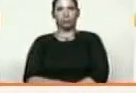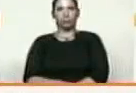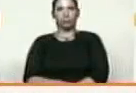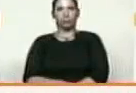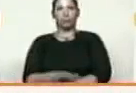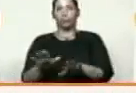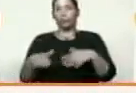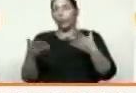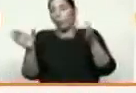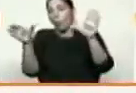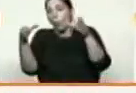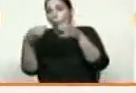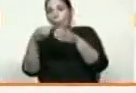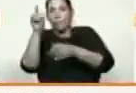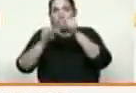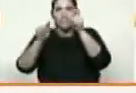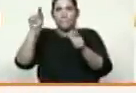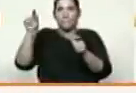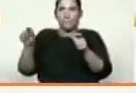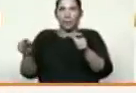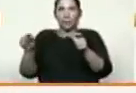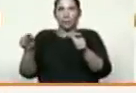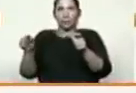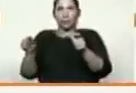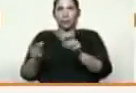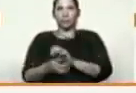Cuando un grupo de personas llega y dice